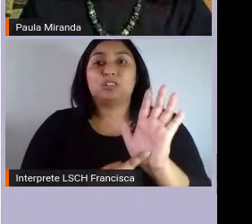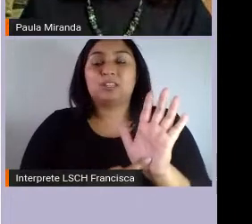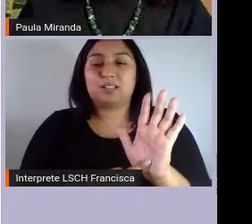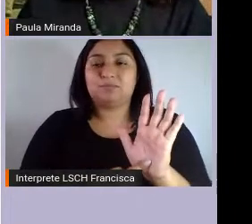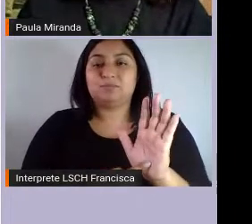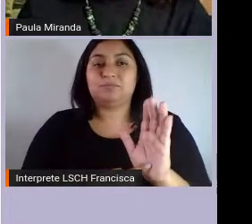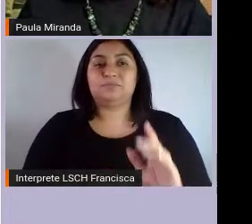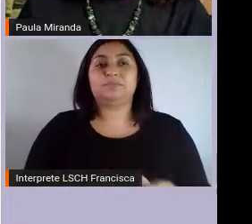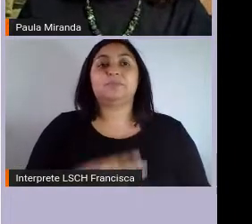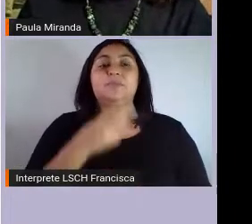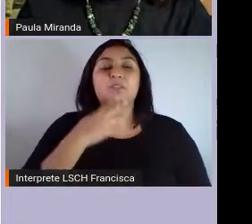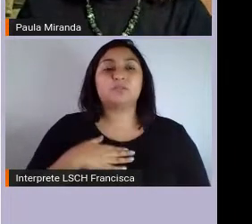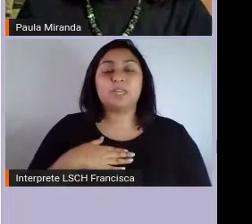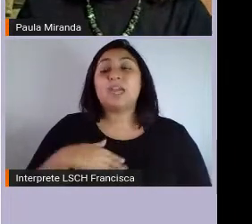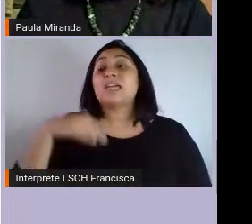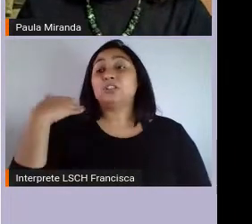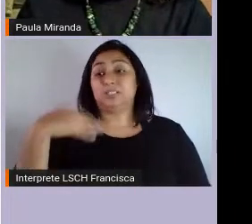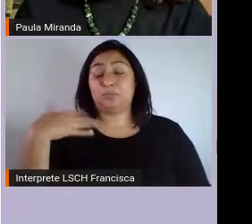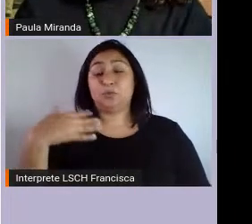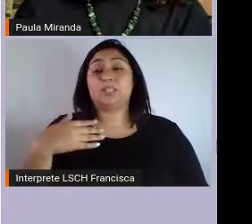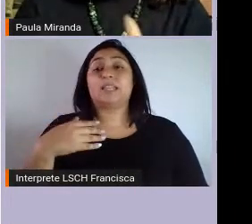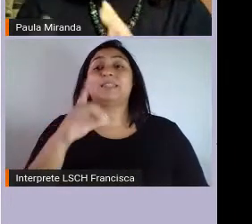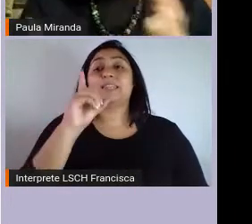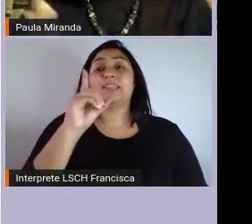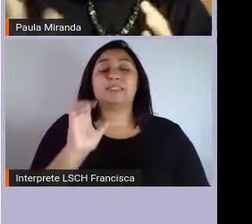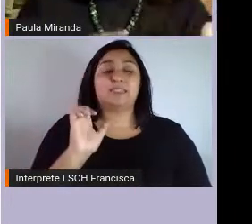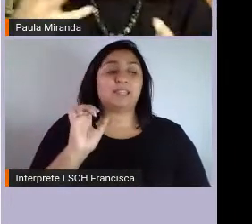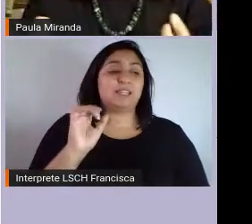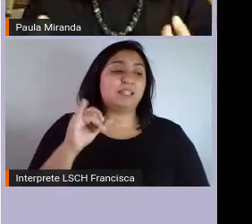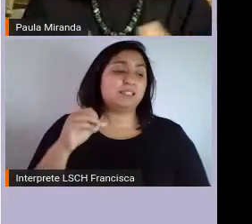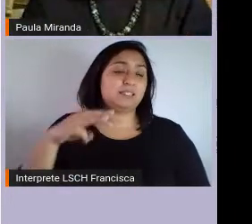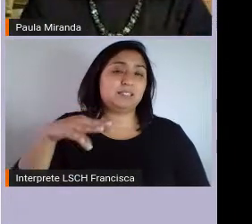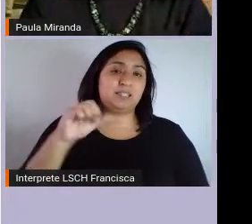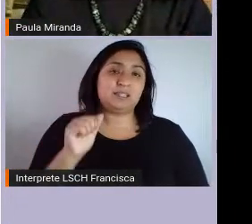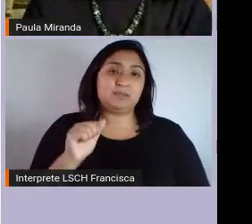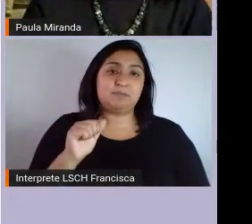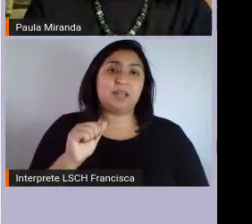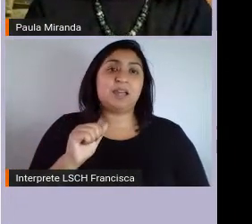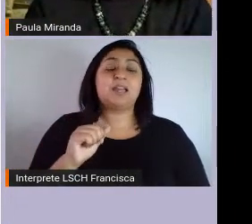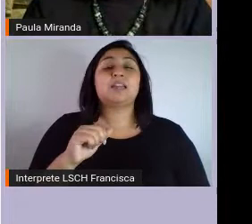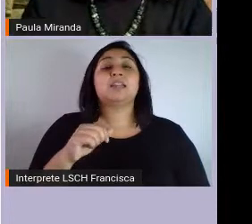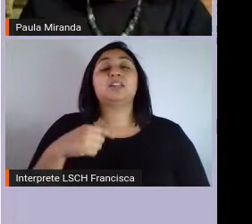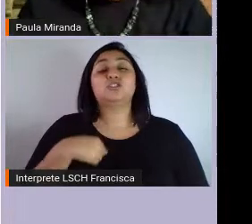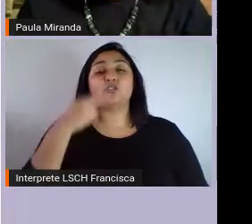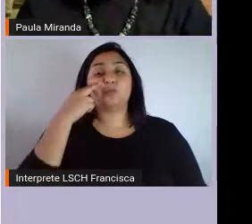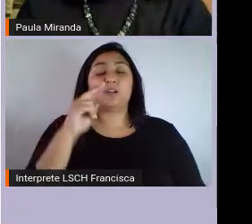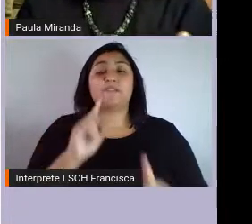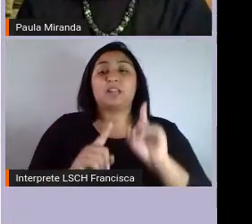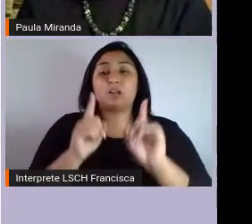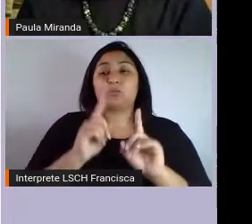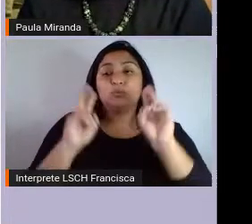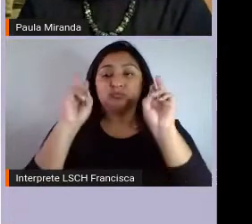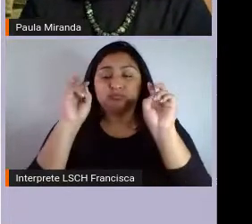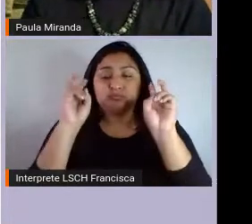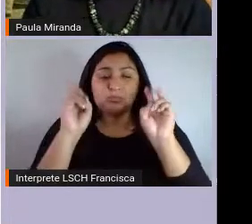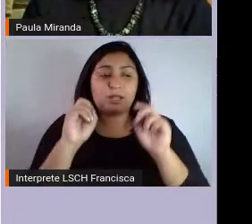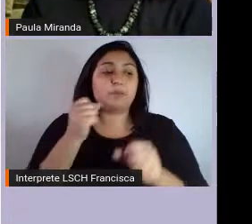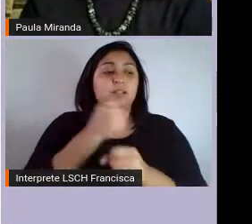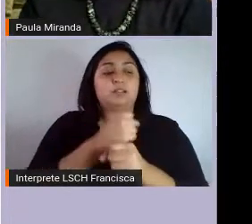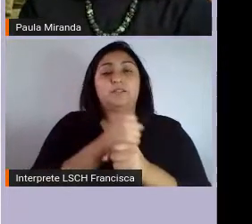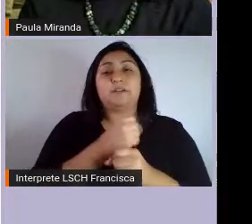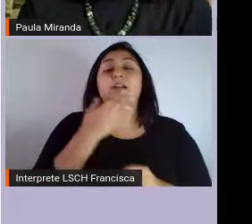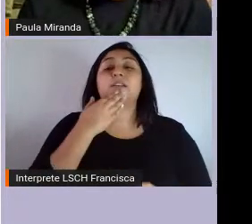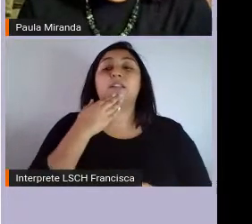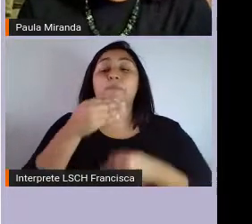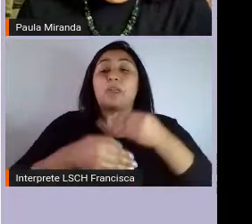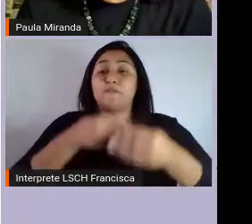las décimas autobiográficas, y ahí voy ahora a algunos temas que en ellas se trabajan, y también la función social que pueden